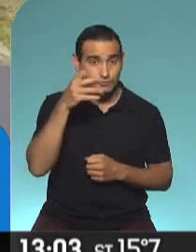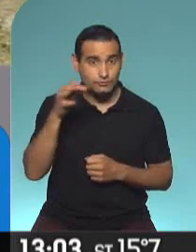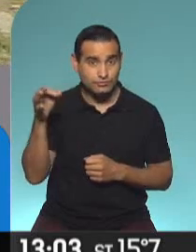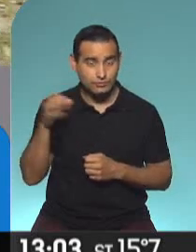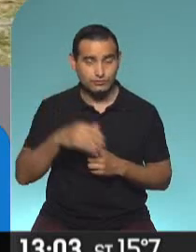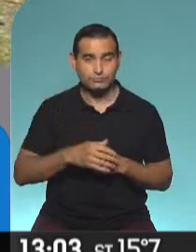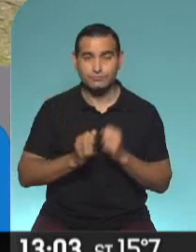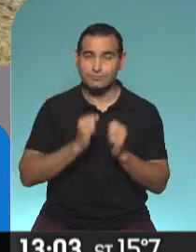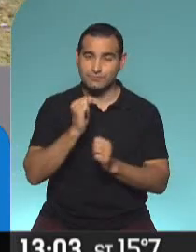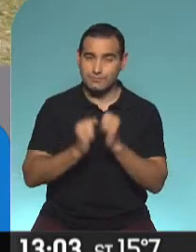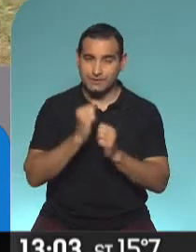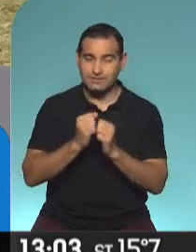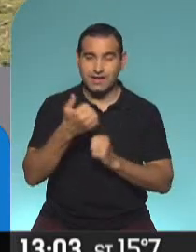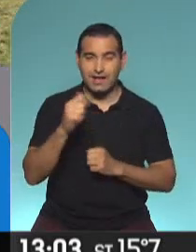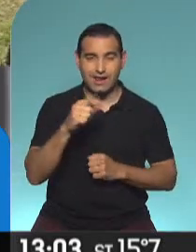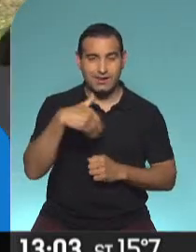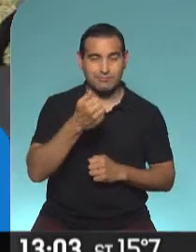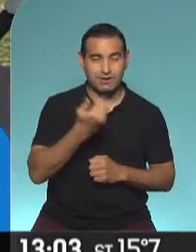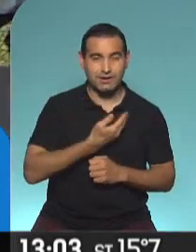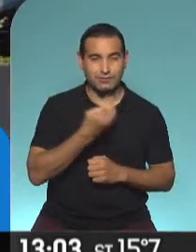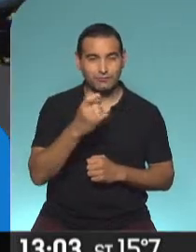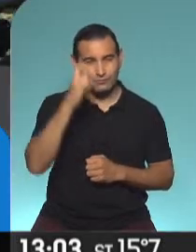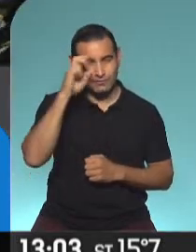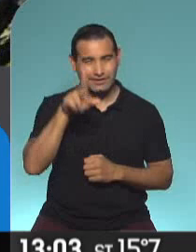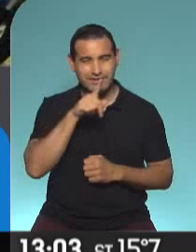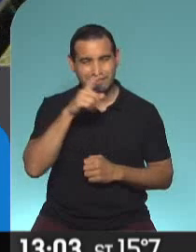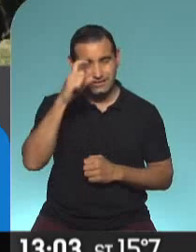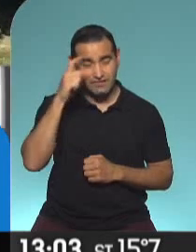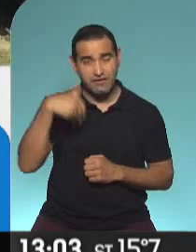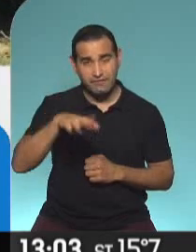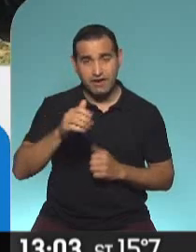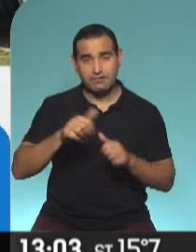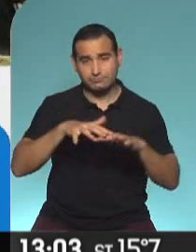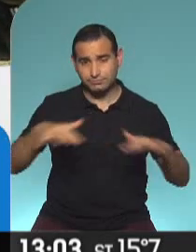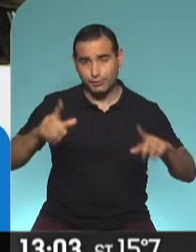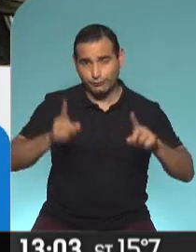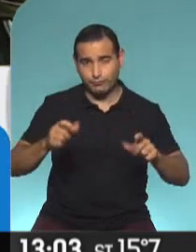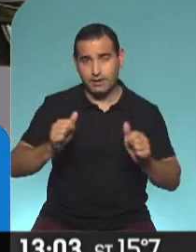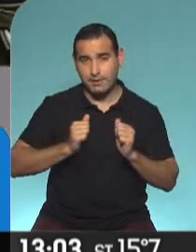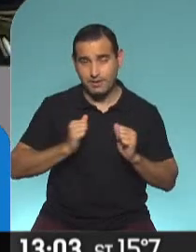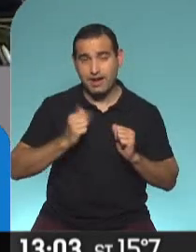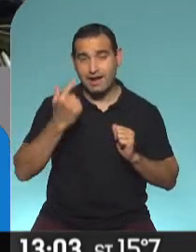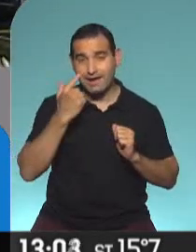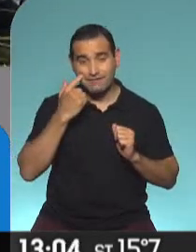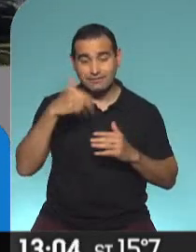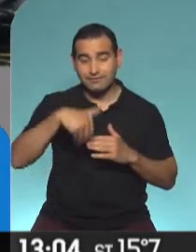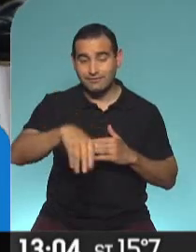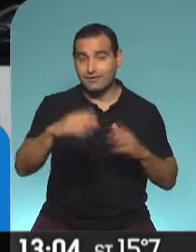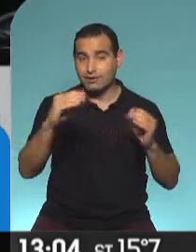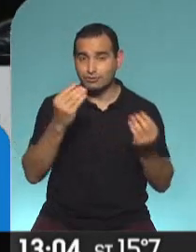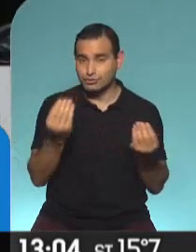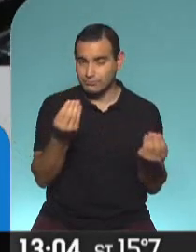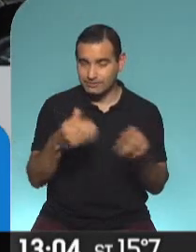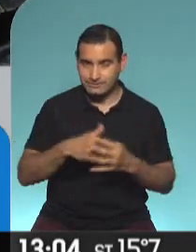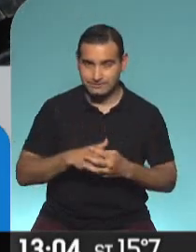Alma Fuerte, y quedaron allí a la espera de una suerte de vigilia para ver lo que ocurre hoy a partir de las horas de la noche.